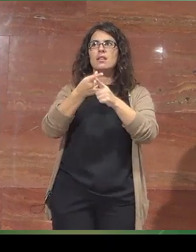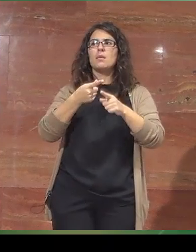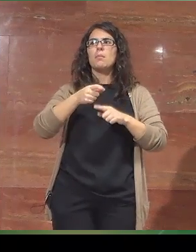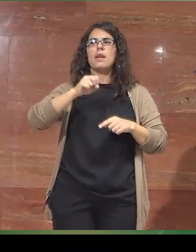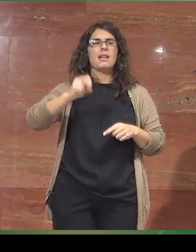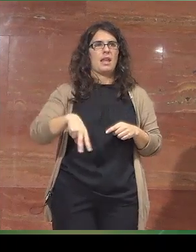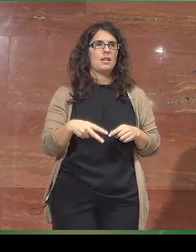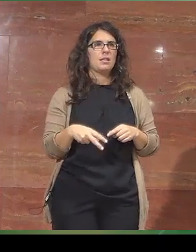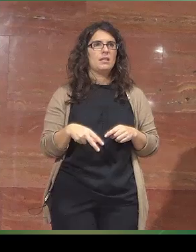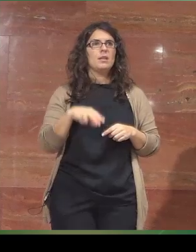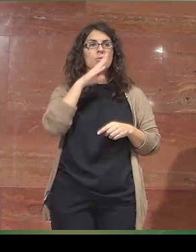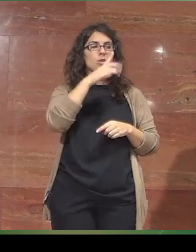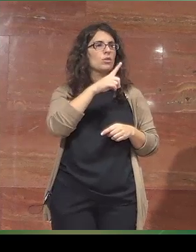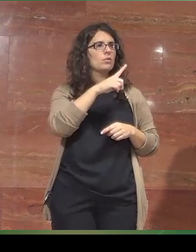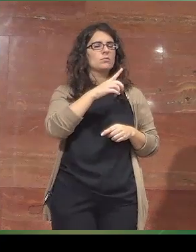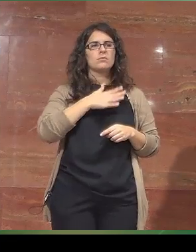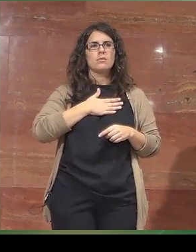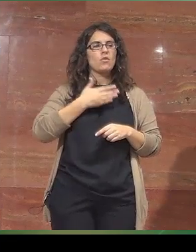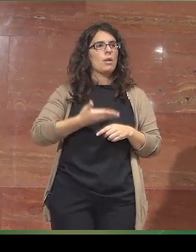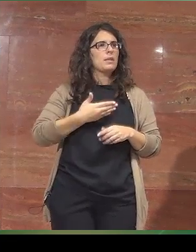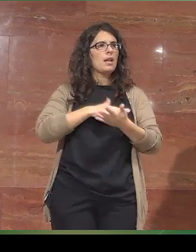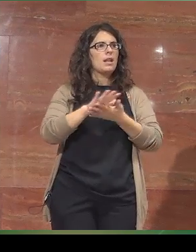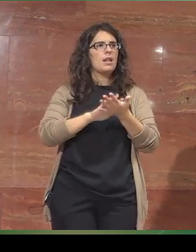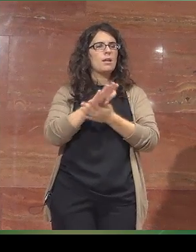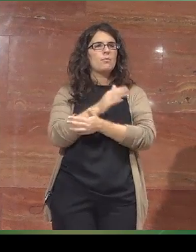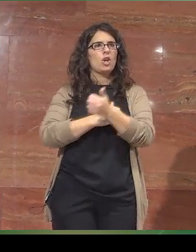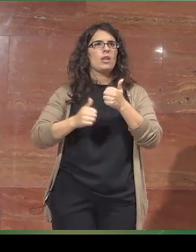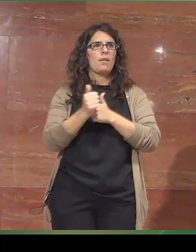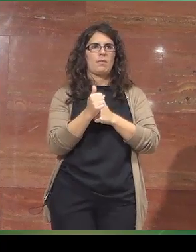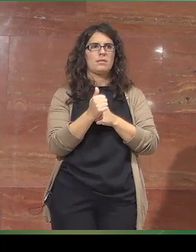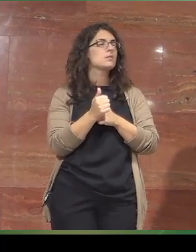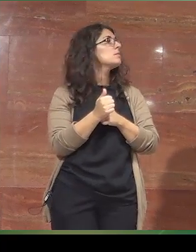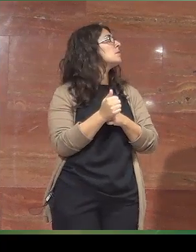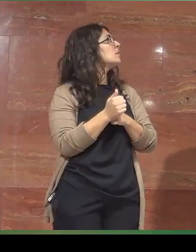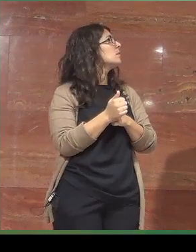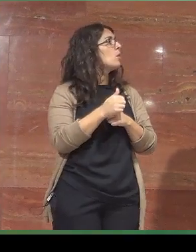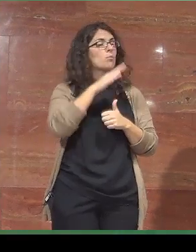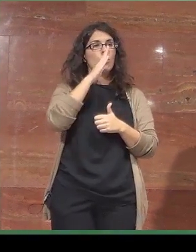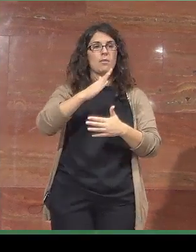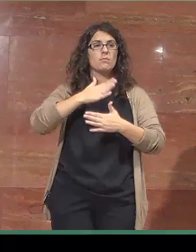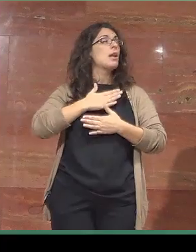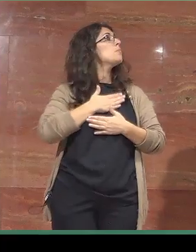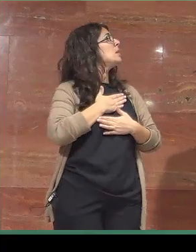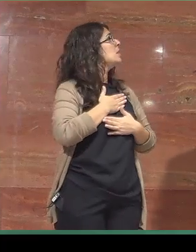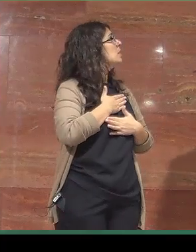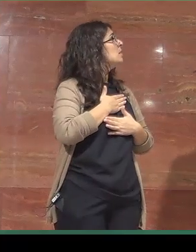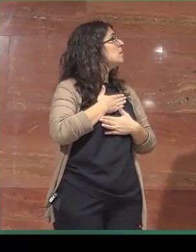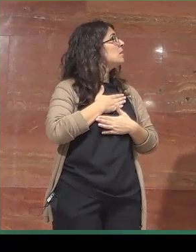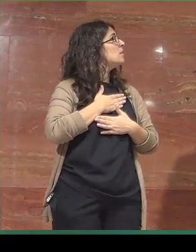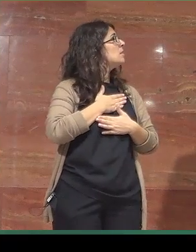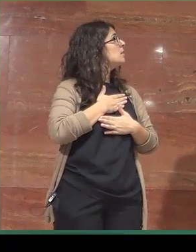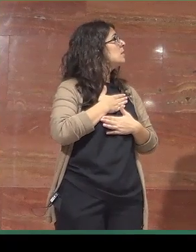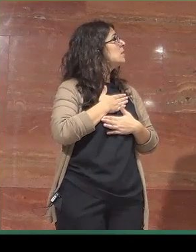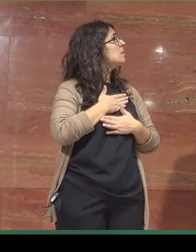fundamental que se hable de prioridades, porque me parece que los esquemas habituales de pensar en el diseño para